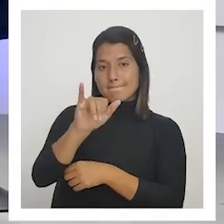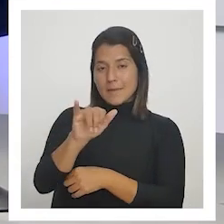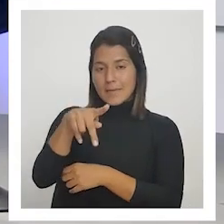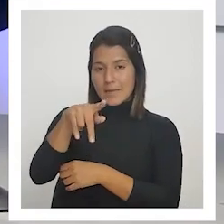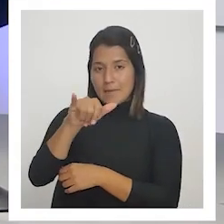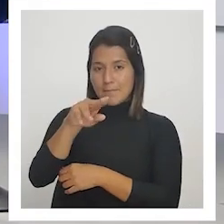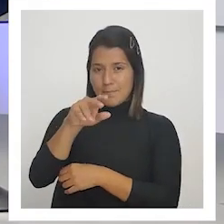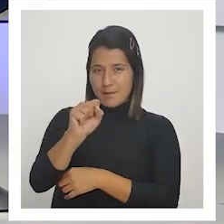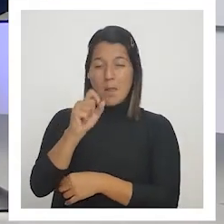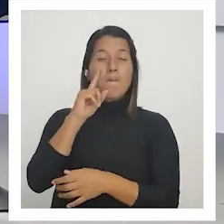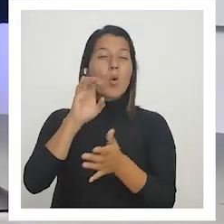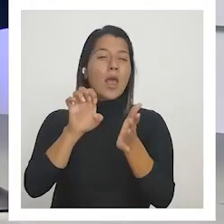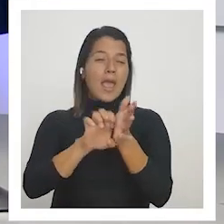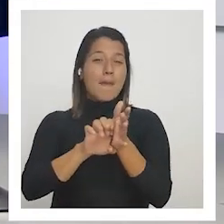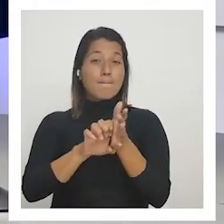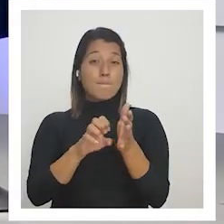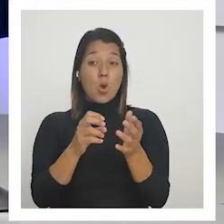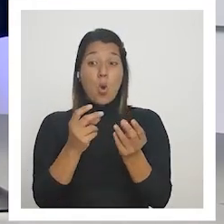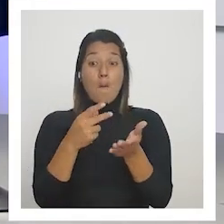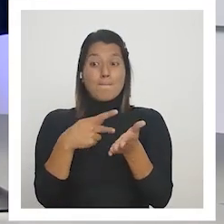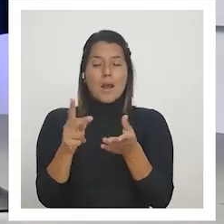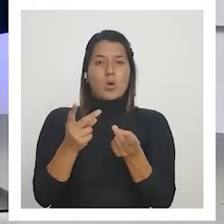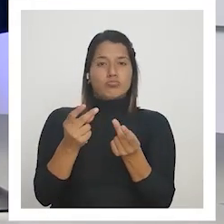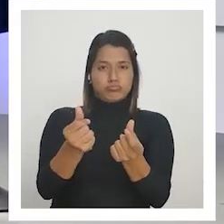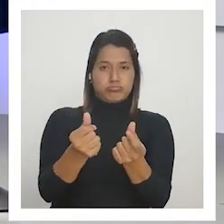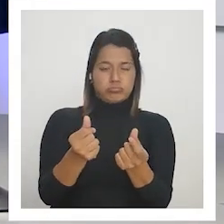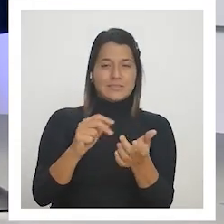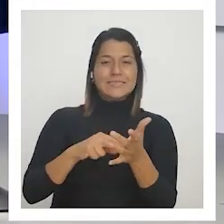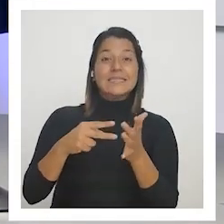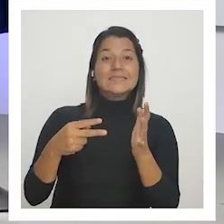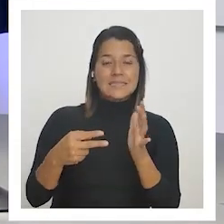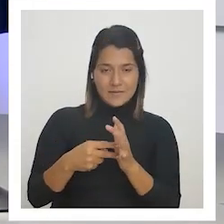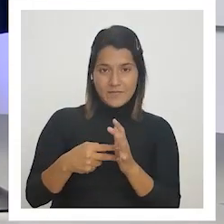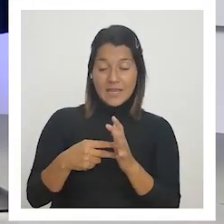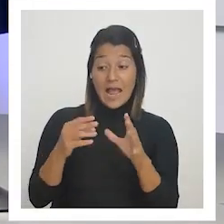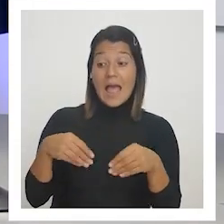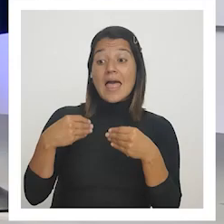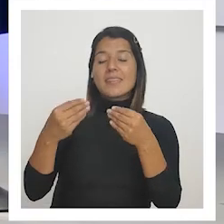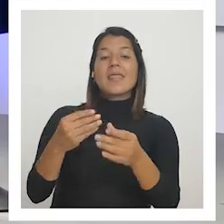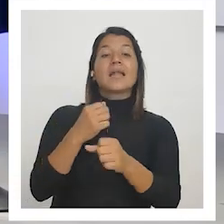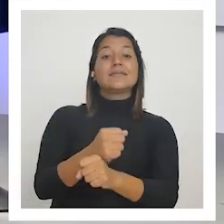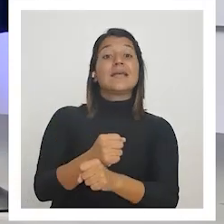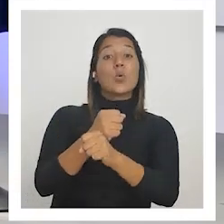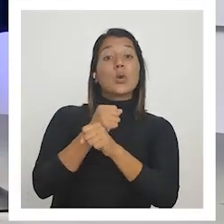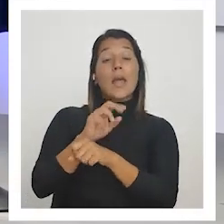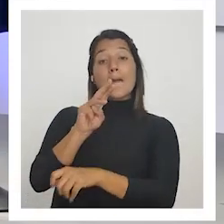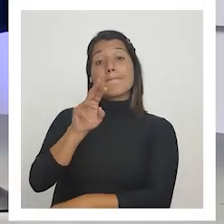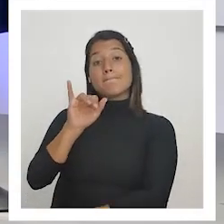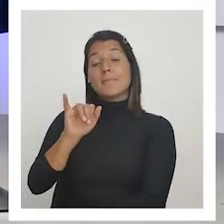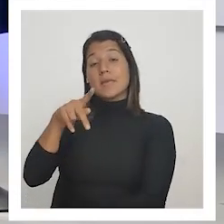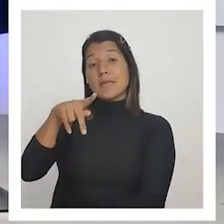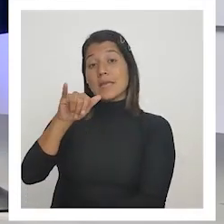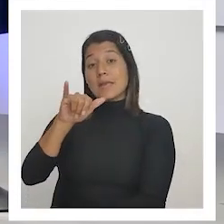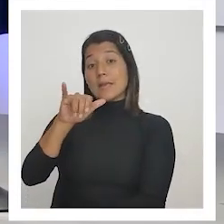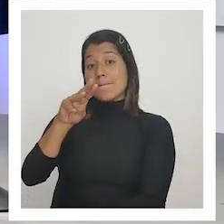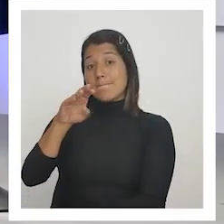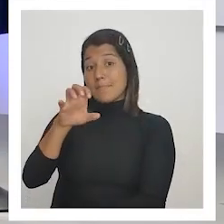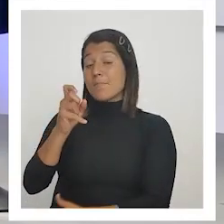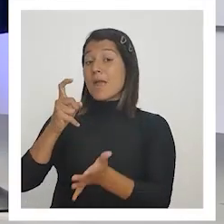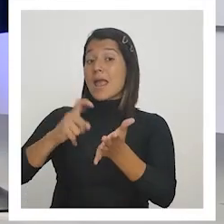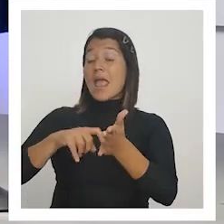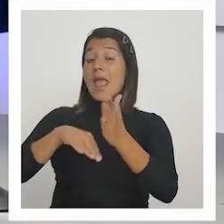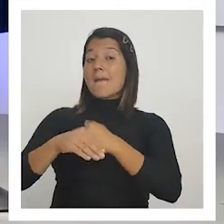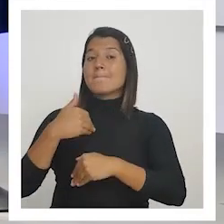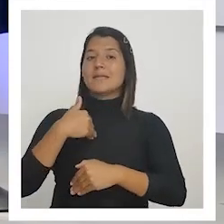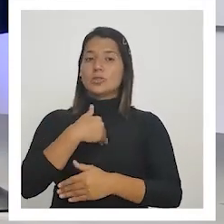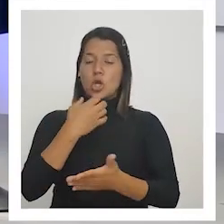pago entendiendo de que se le garantizara a la MIPYME, sobre todo la que estaba registrada ante el Ministerio de Economía, que en 30 días las proveedurías estatales les